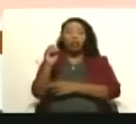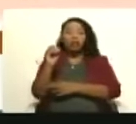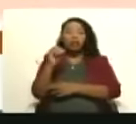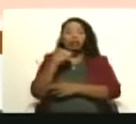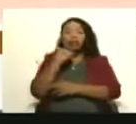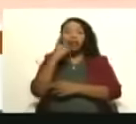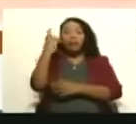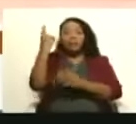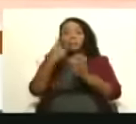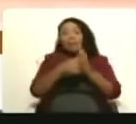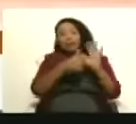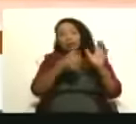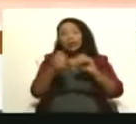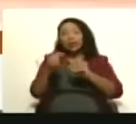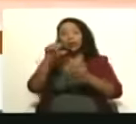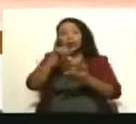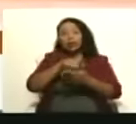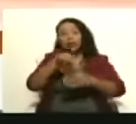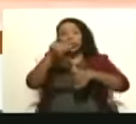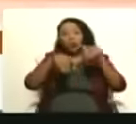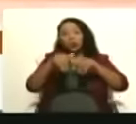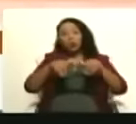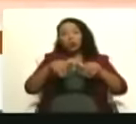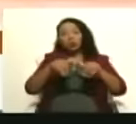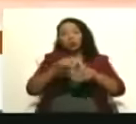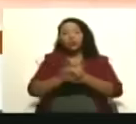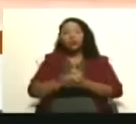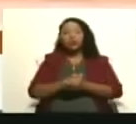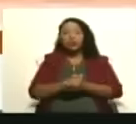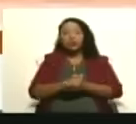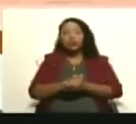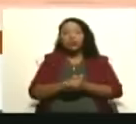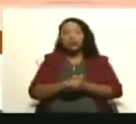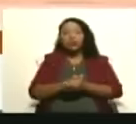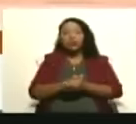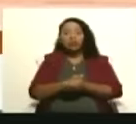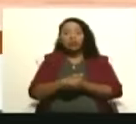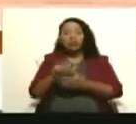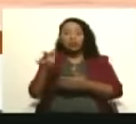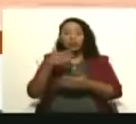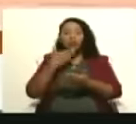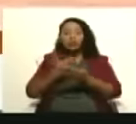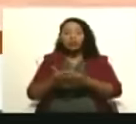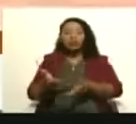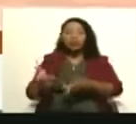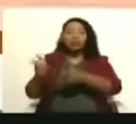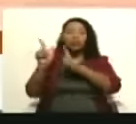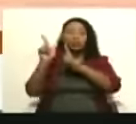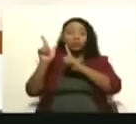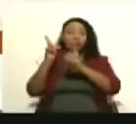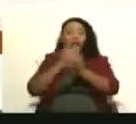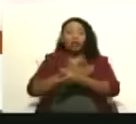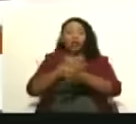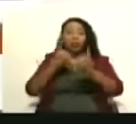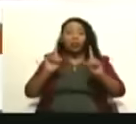1.600 centros electorales adicionales, lo cual permite democratizar,